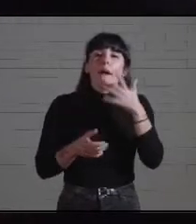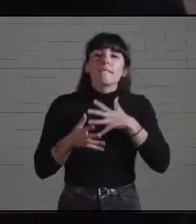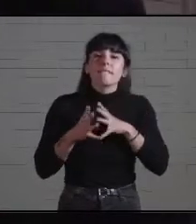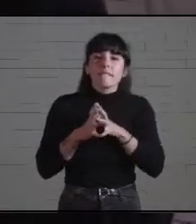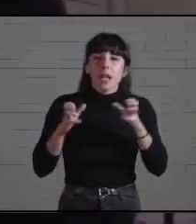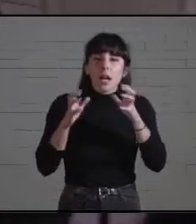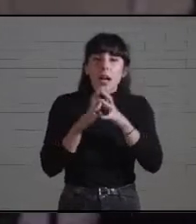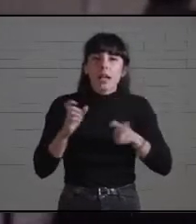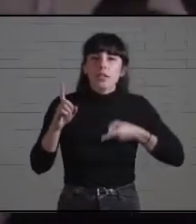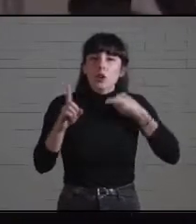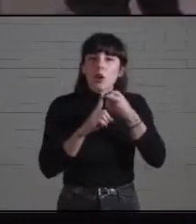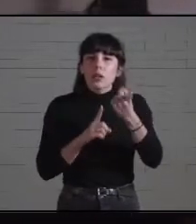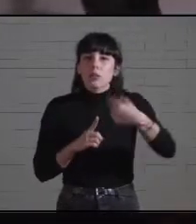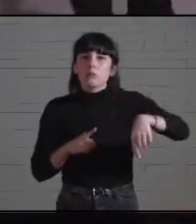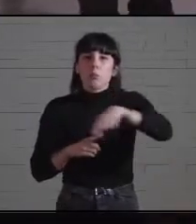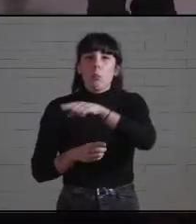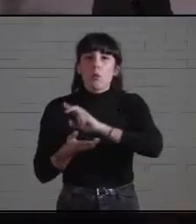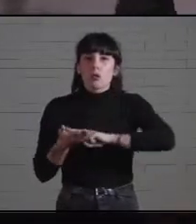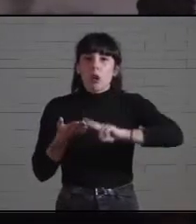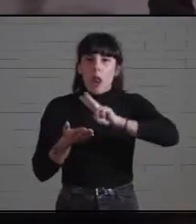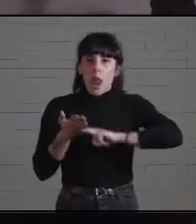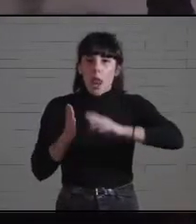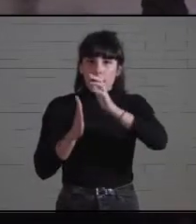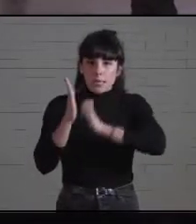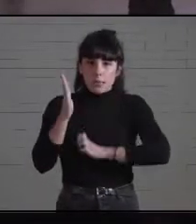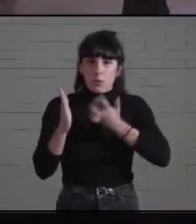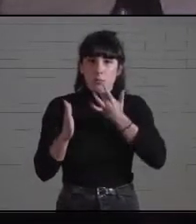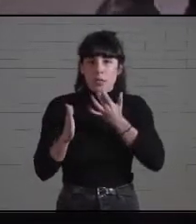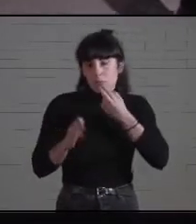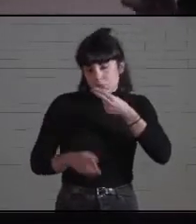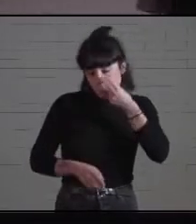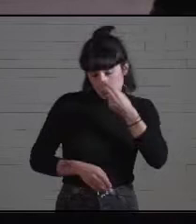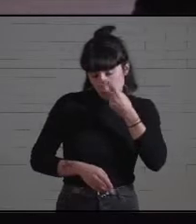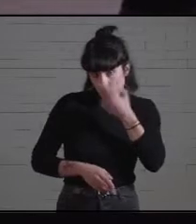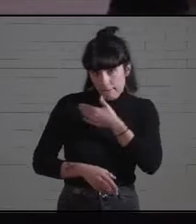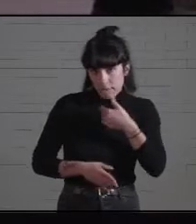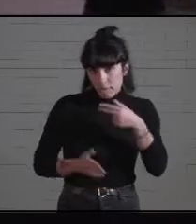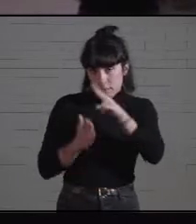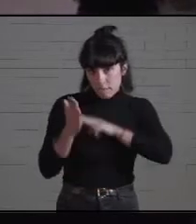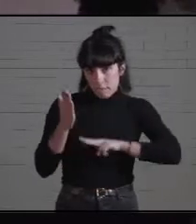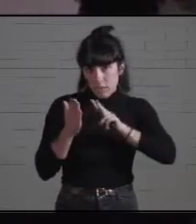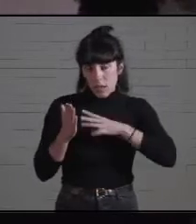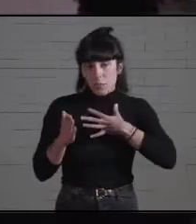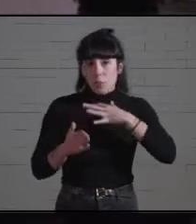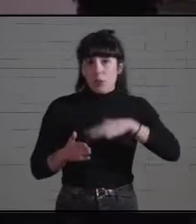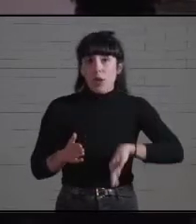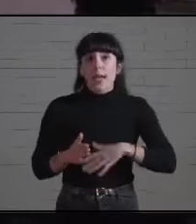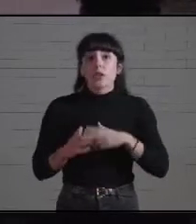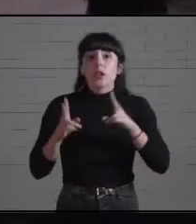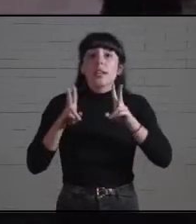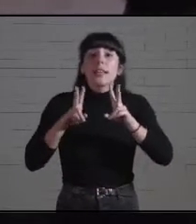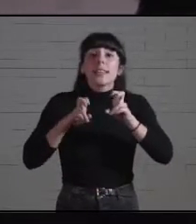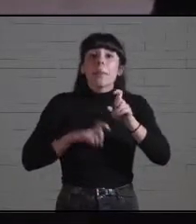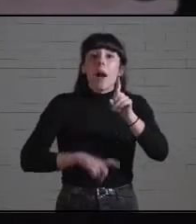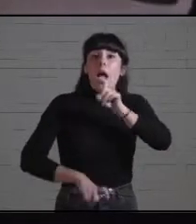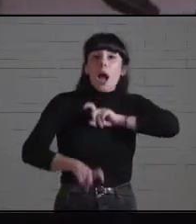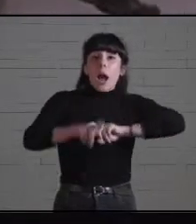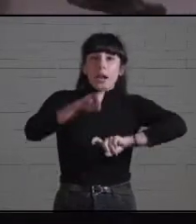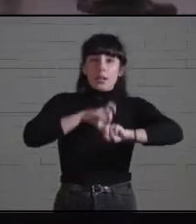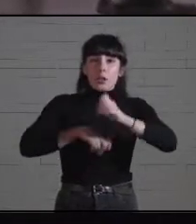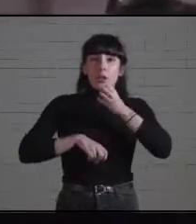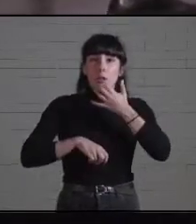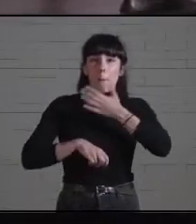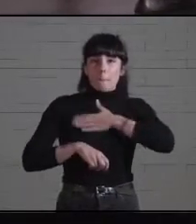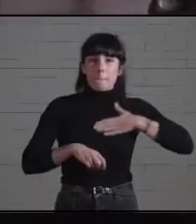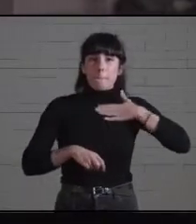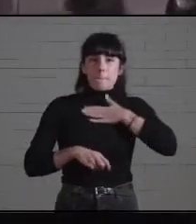leáis el informe, aquellas partes que os interesen. Entonces, en cuanto a los retrocesos del bienestar personal y